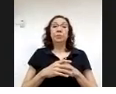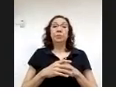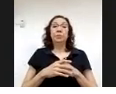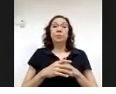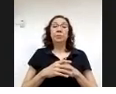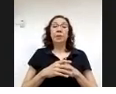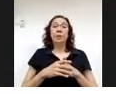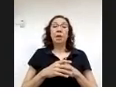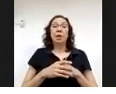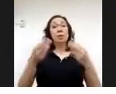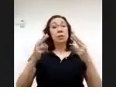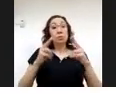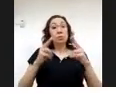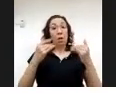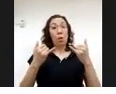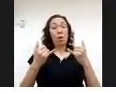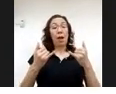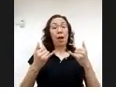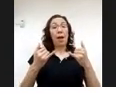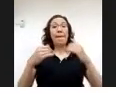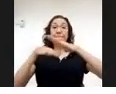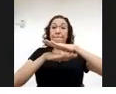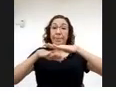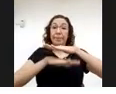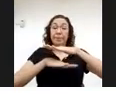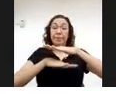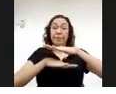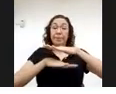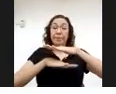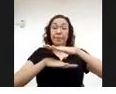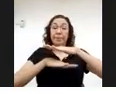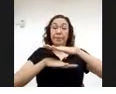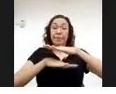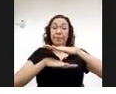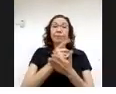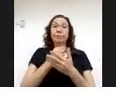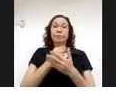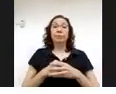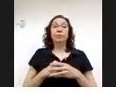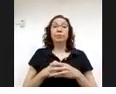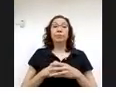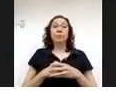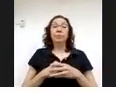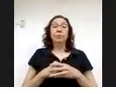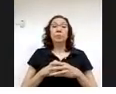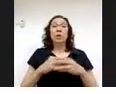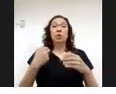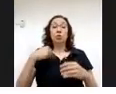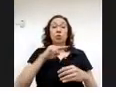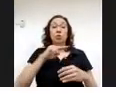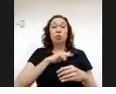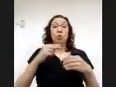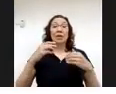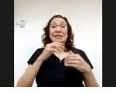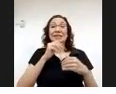La situación actual básicamente podríamos describirla así. Estamos ante